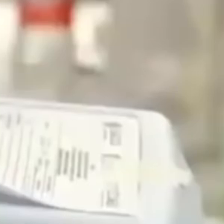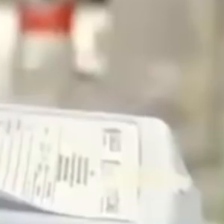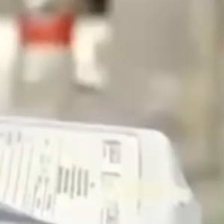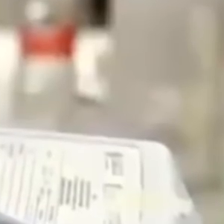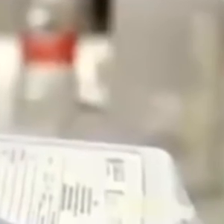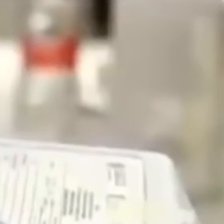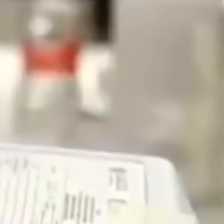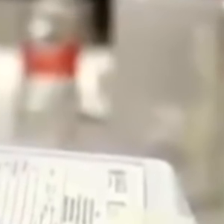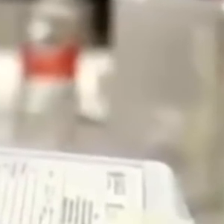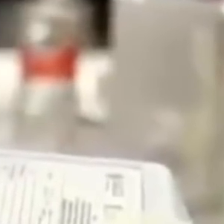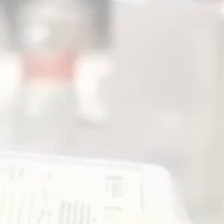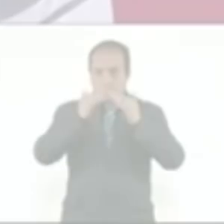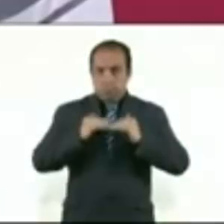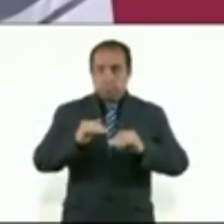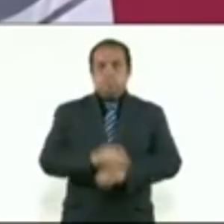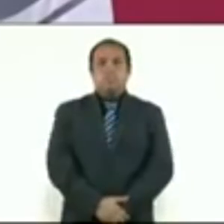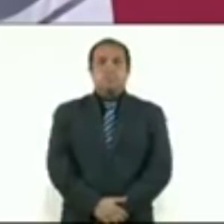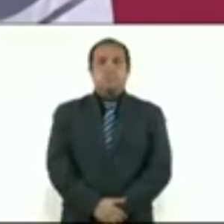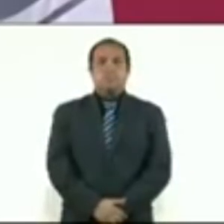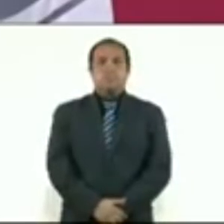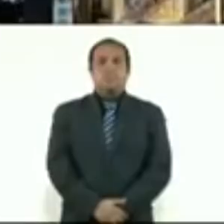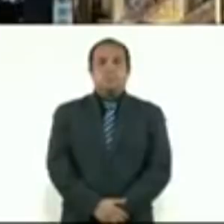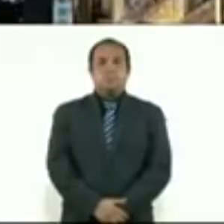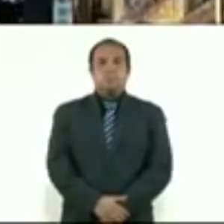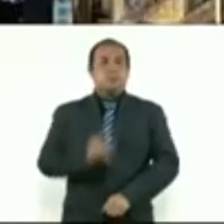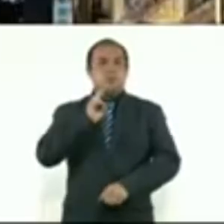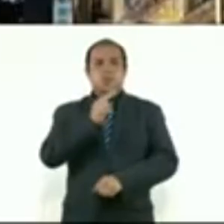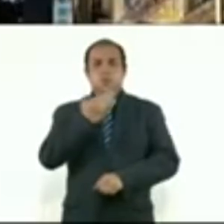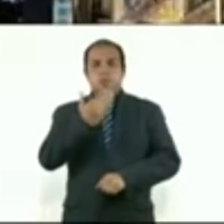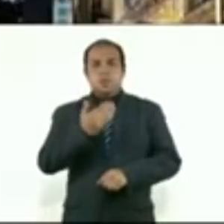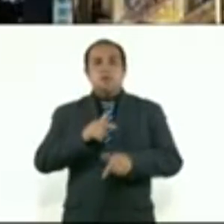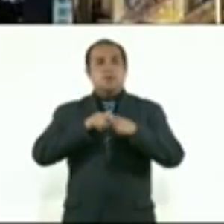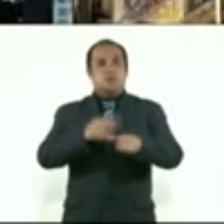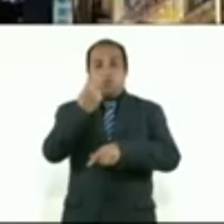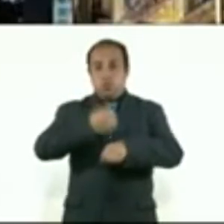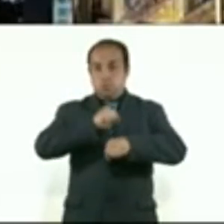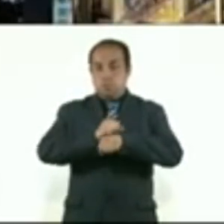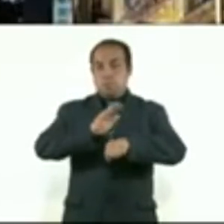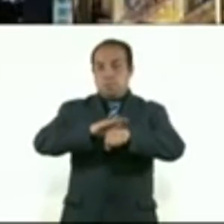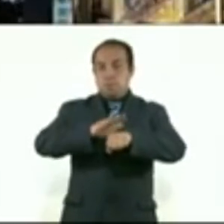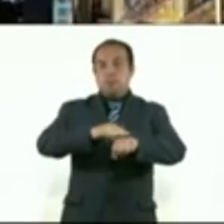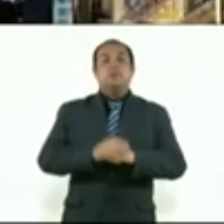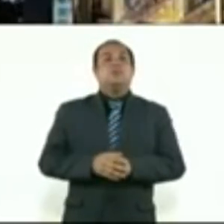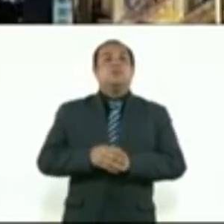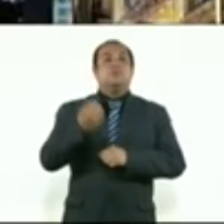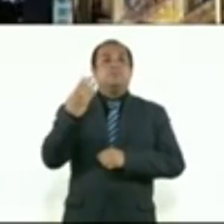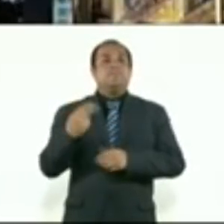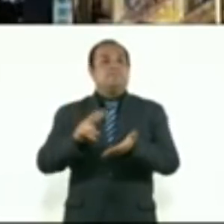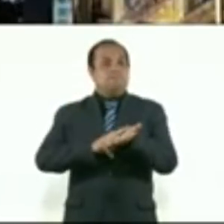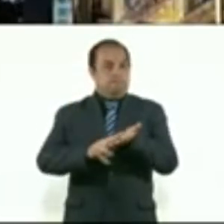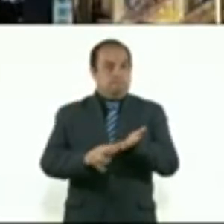los casos activos se encuentran en 4000 la buena noticia es que continuamos por dos semanas más por lo menos en semáforo verde